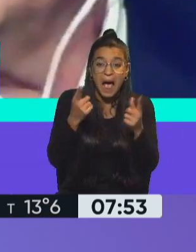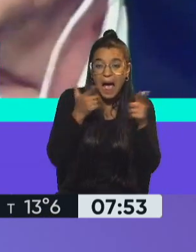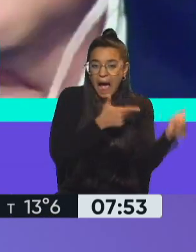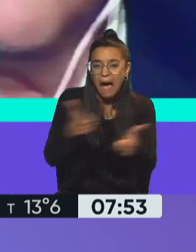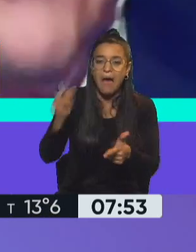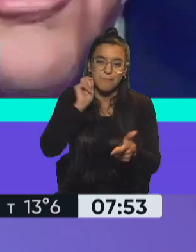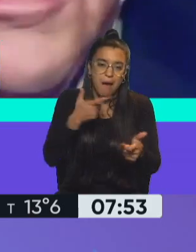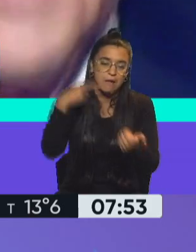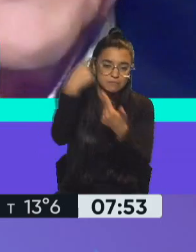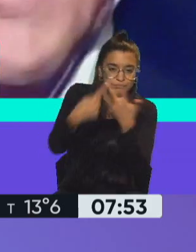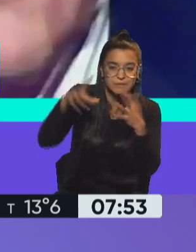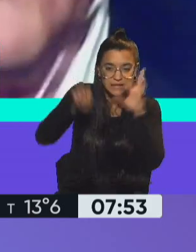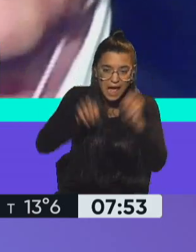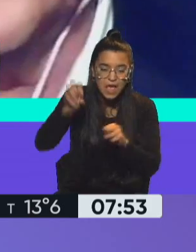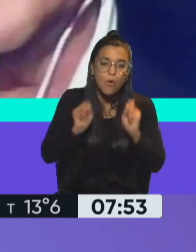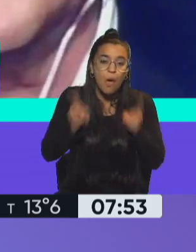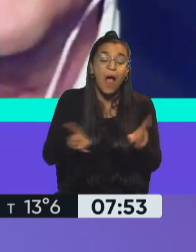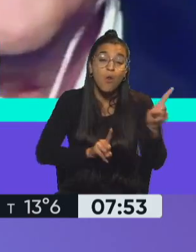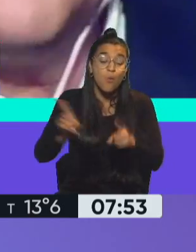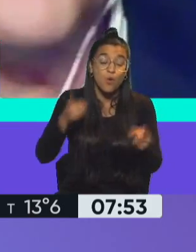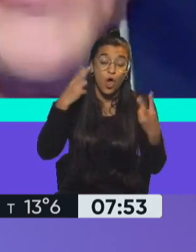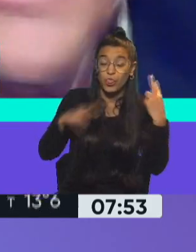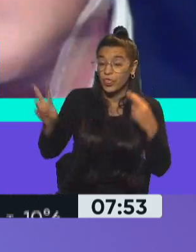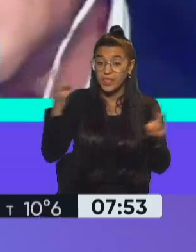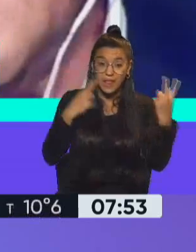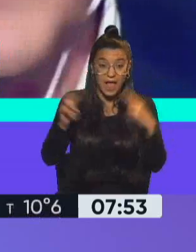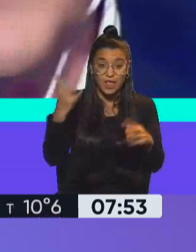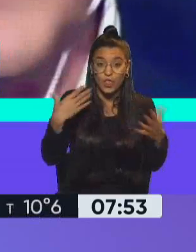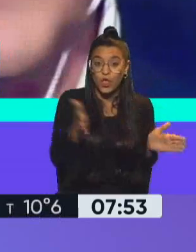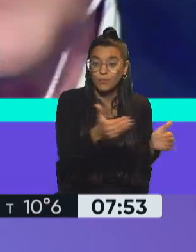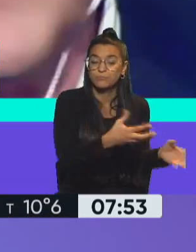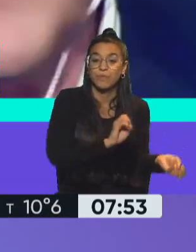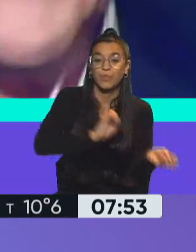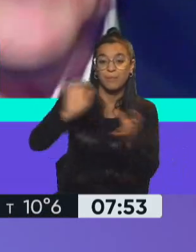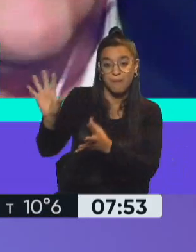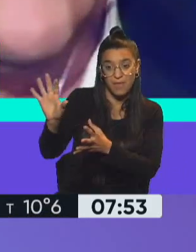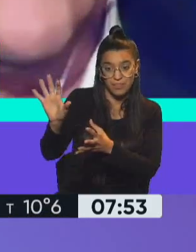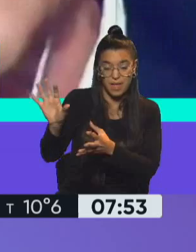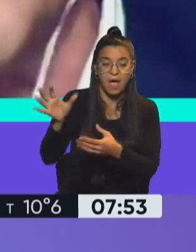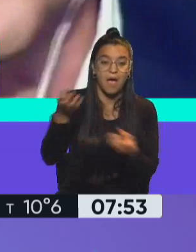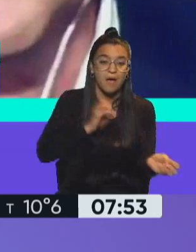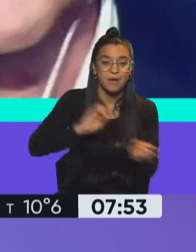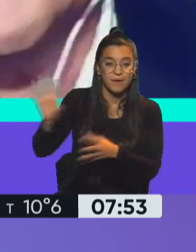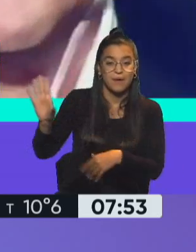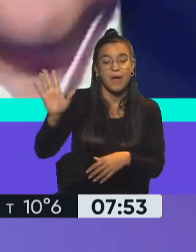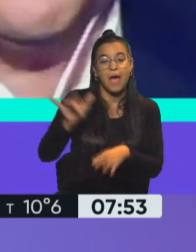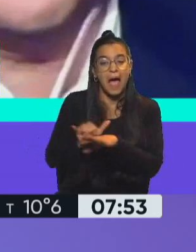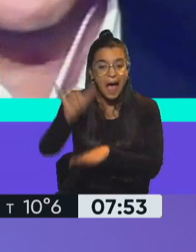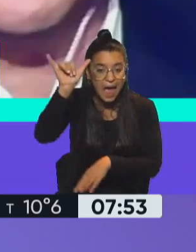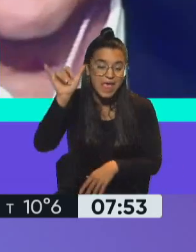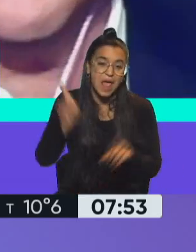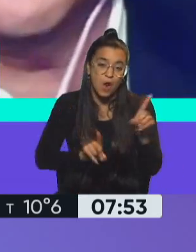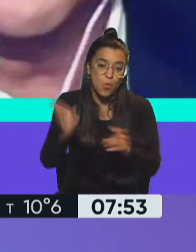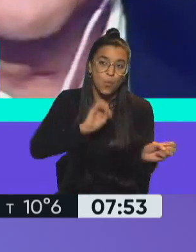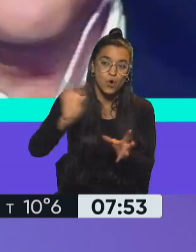trajeron, aparentemente alguno se distrajo y fue a parar a manos de Fuerza Aérea